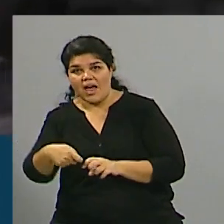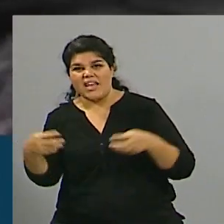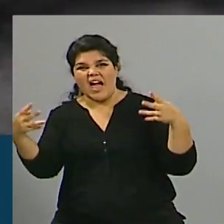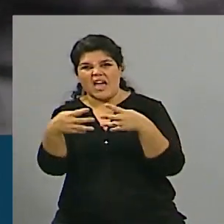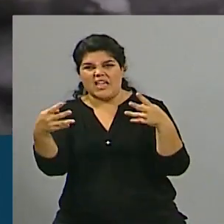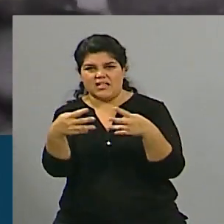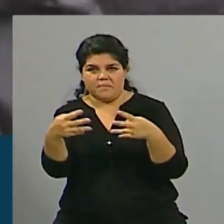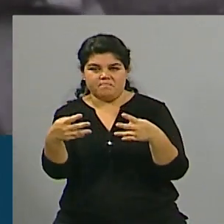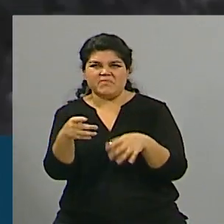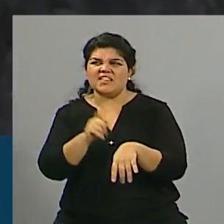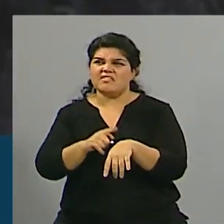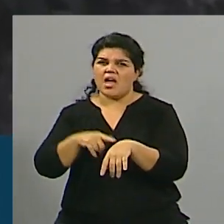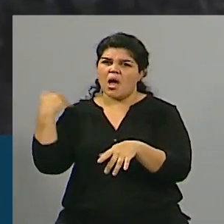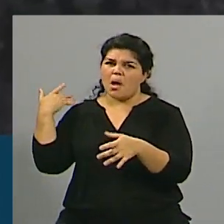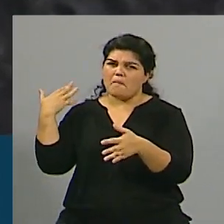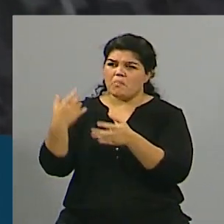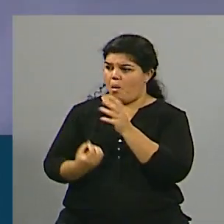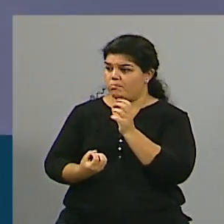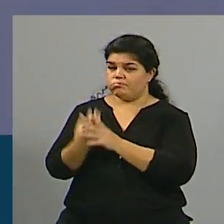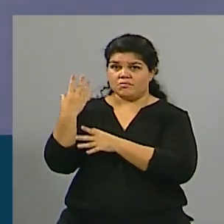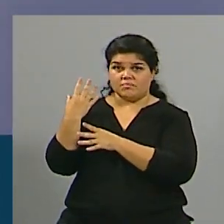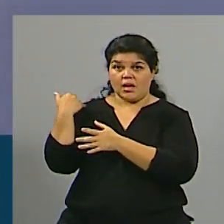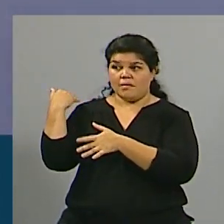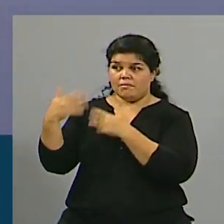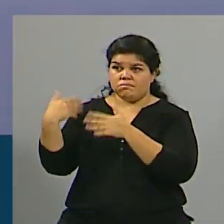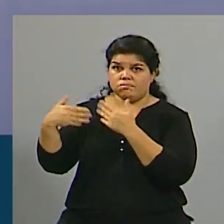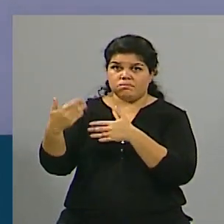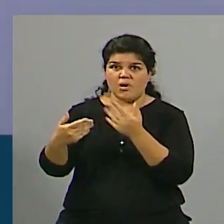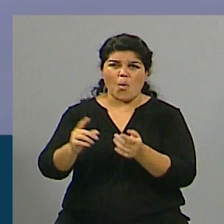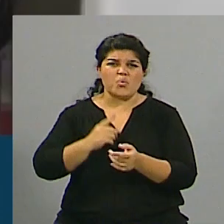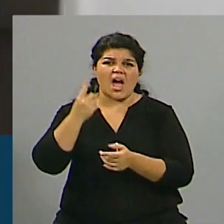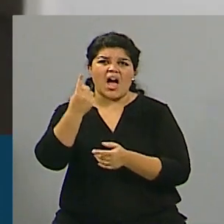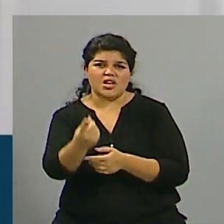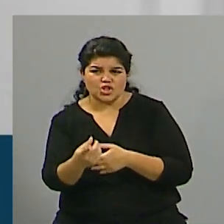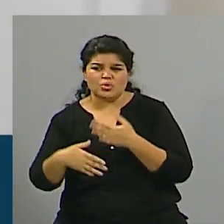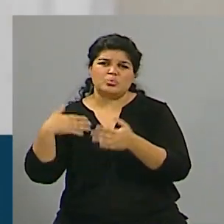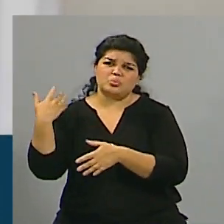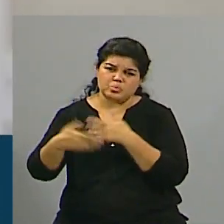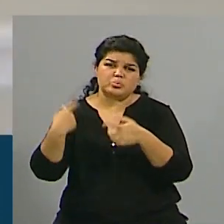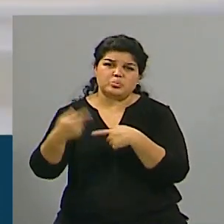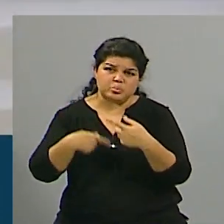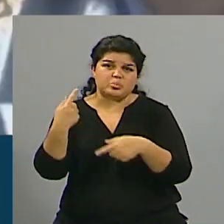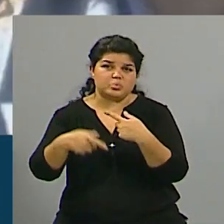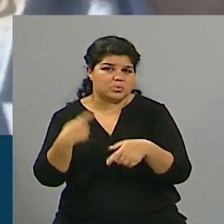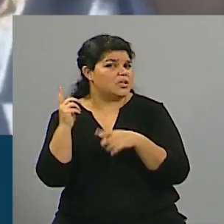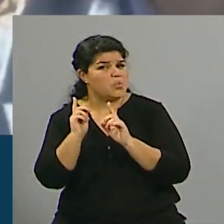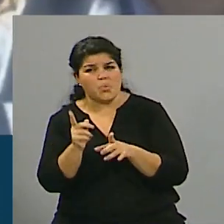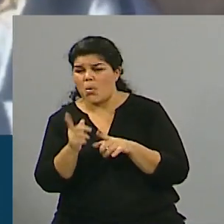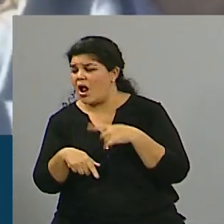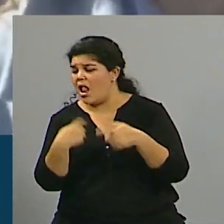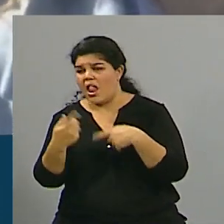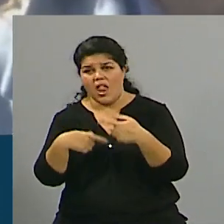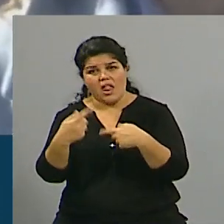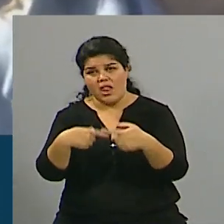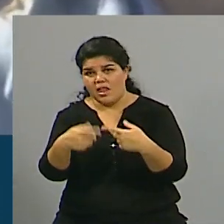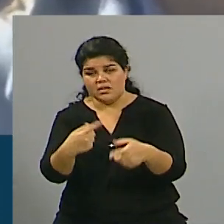ya, ¿no?, de tiempo transcurrido desde que iniciaba el conflicto y con la situación que parece por